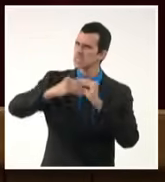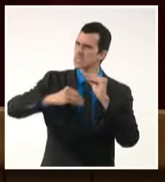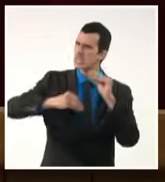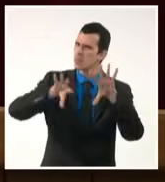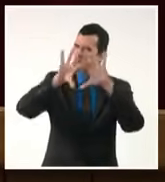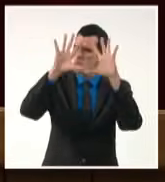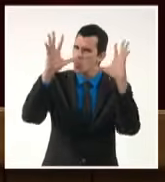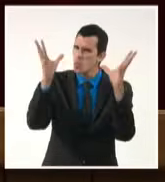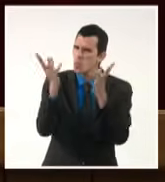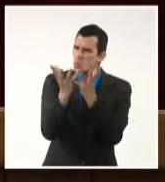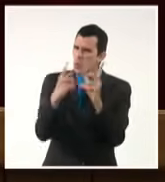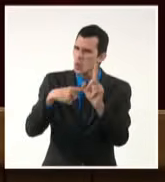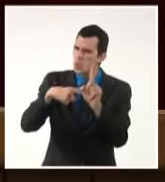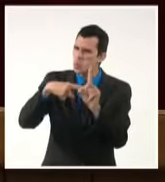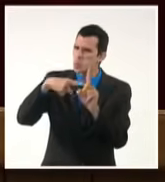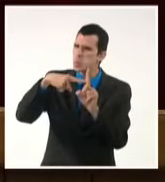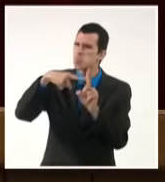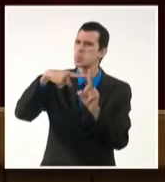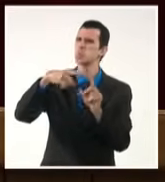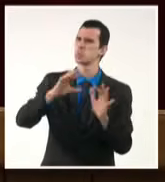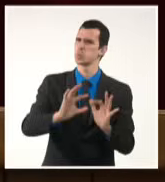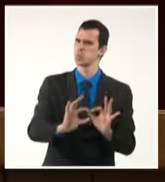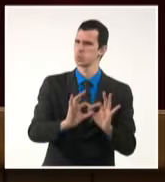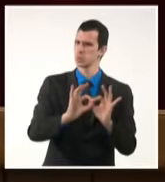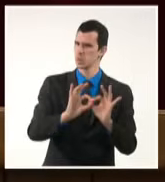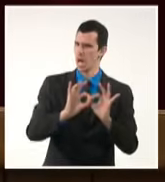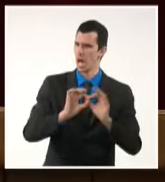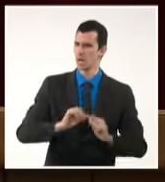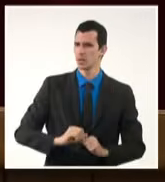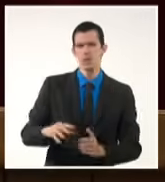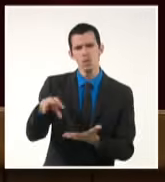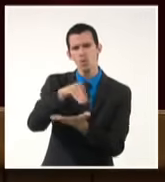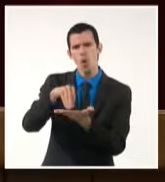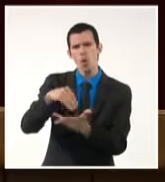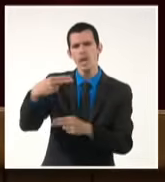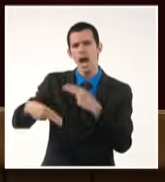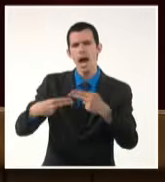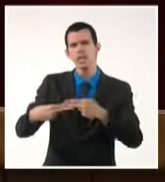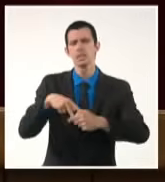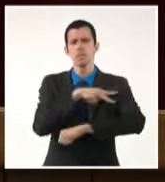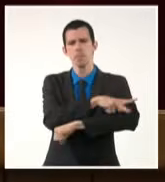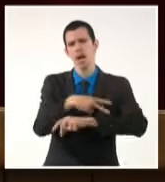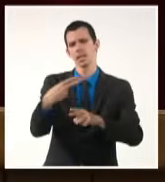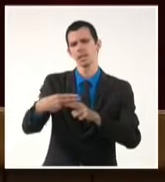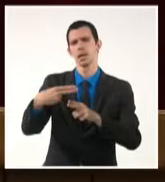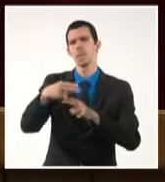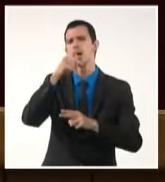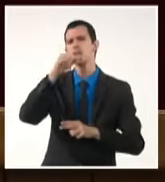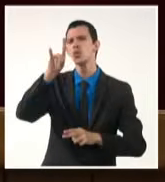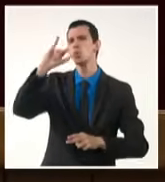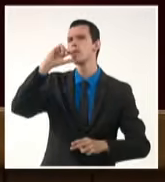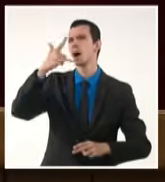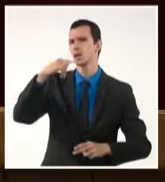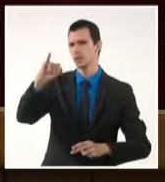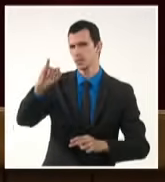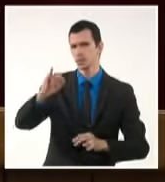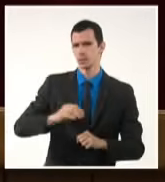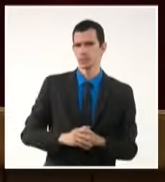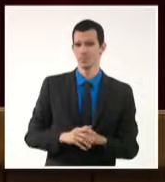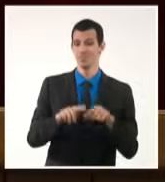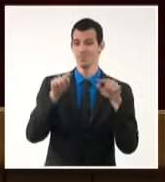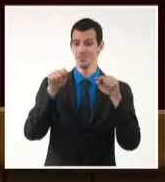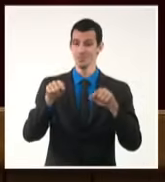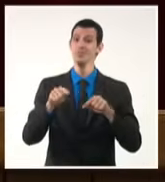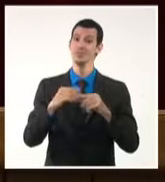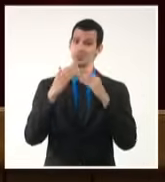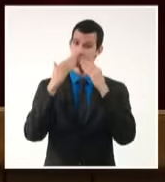resultados. Este evento, inédito en la trayectoria del grupo, contribuyó a potenciar el papel del bloque de